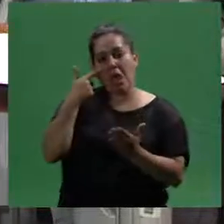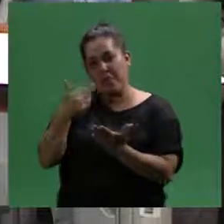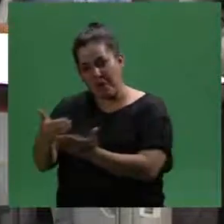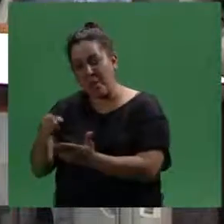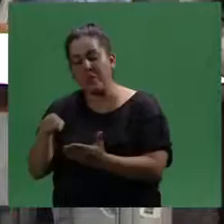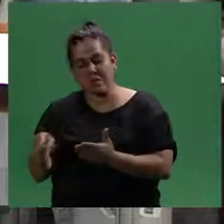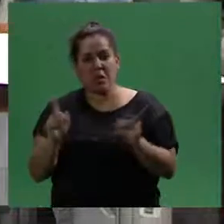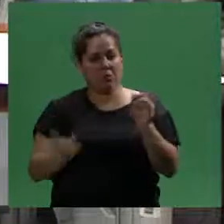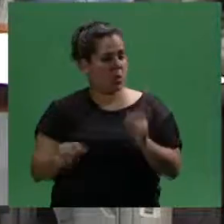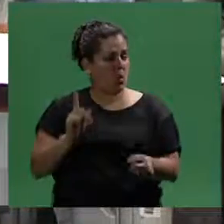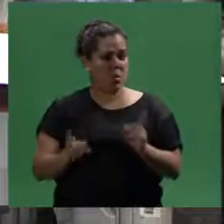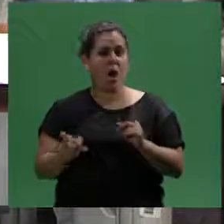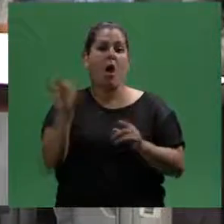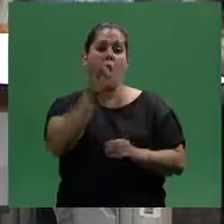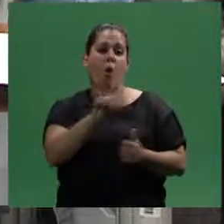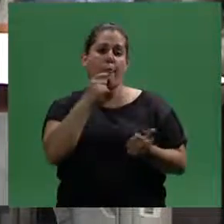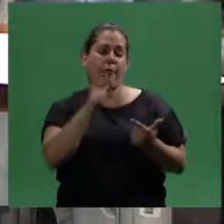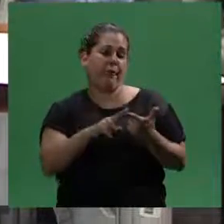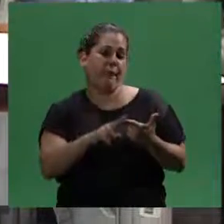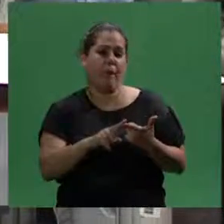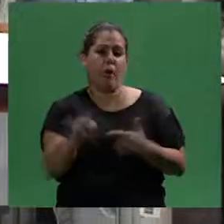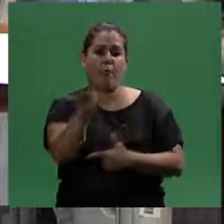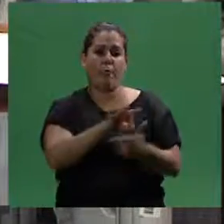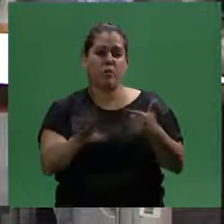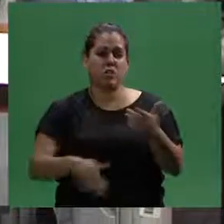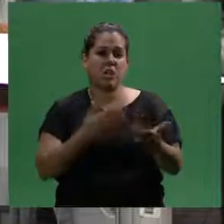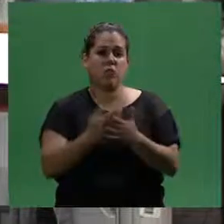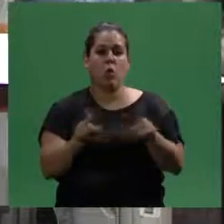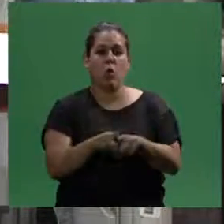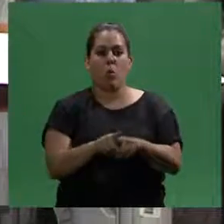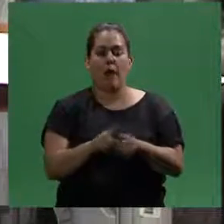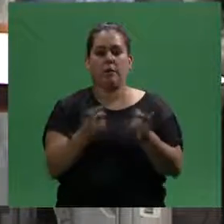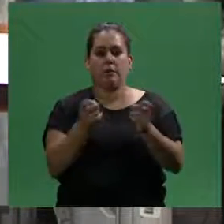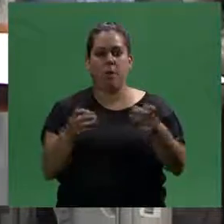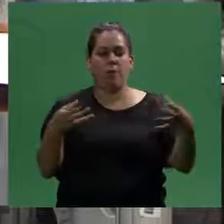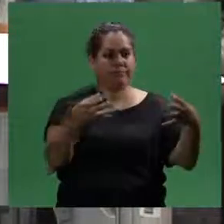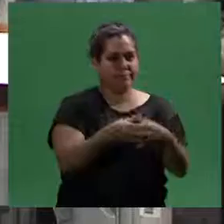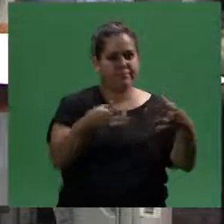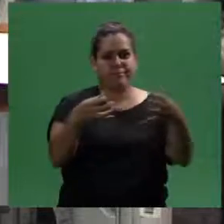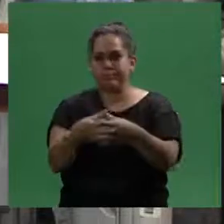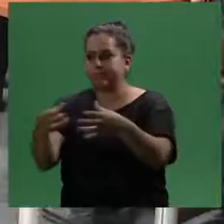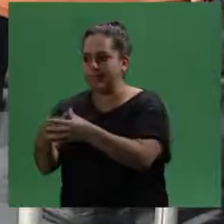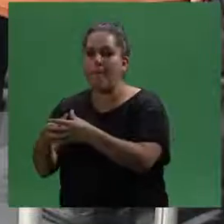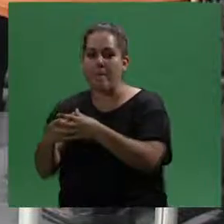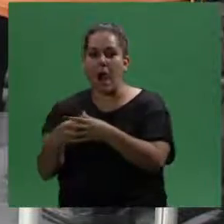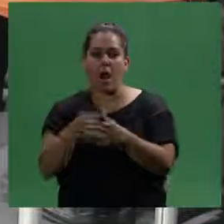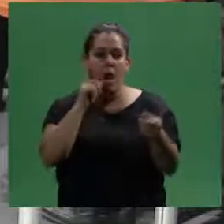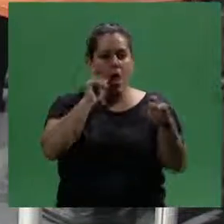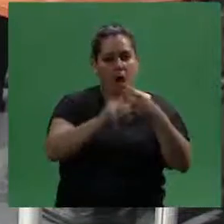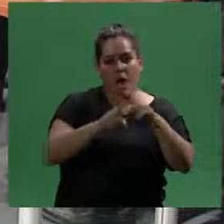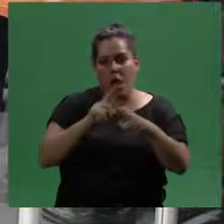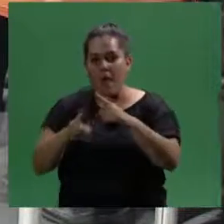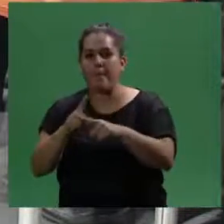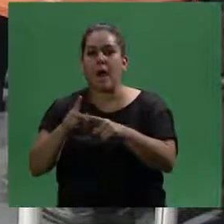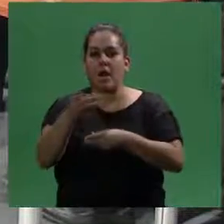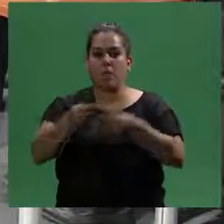la Constitución Nacional, y es aquellos proyectos que refieran al reclutamiento de tropas y a algunas asignaciones en particular de